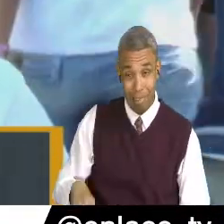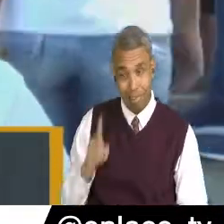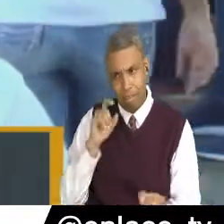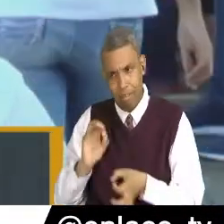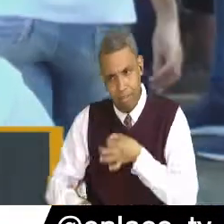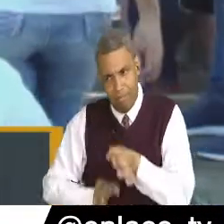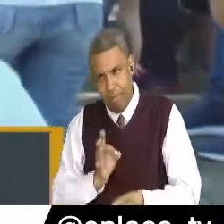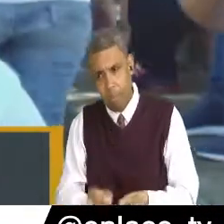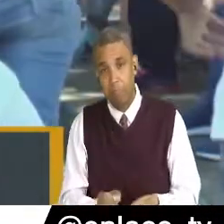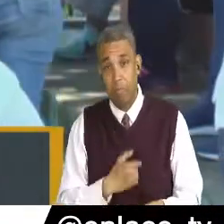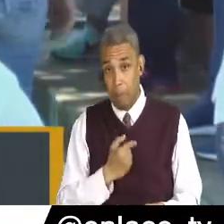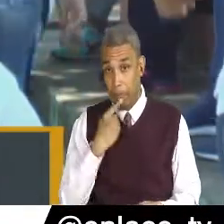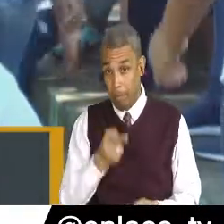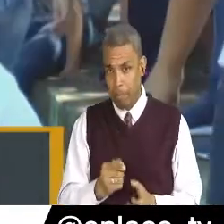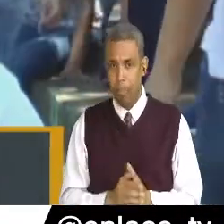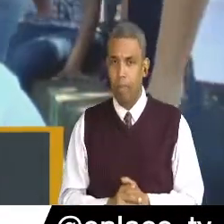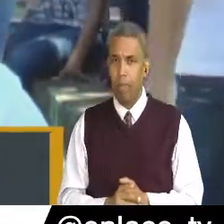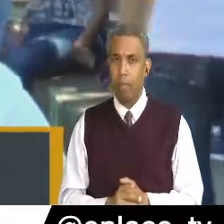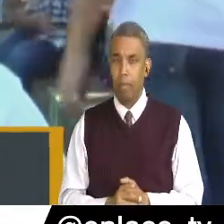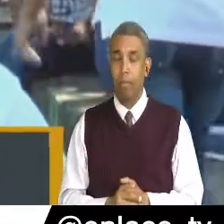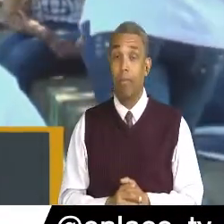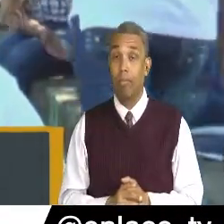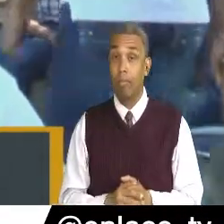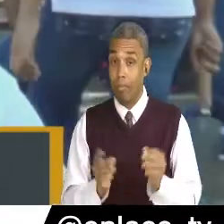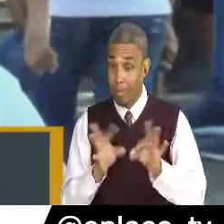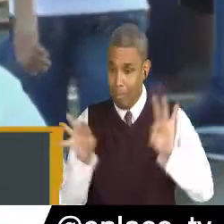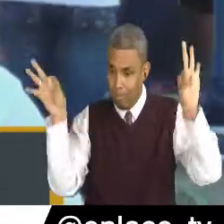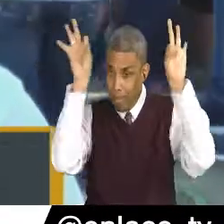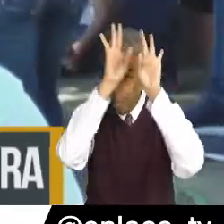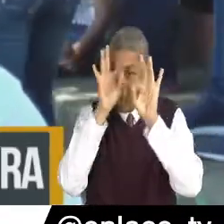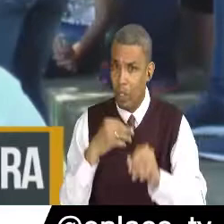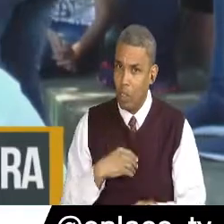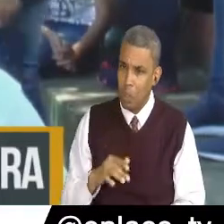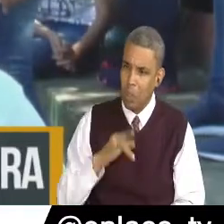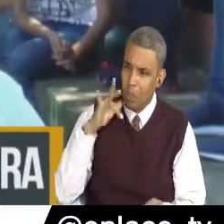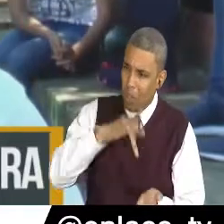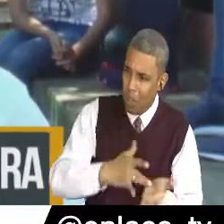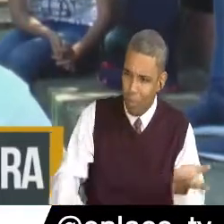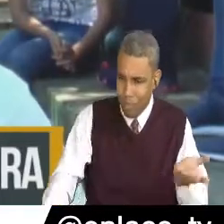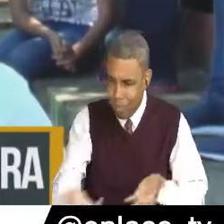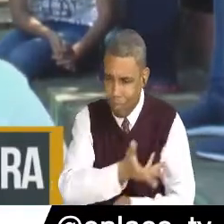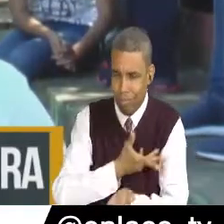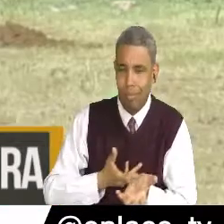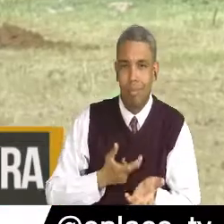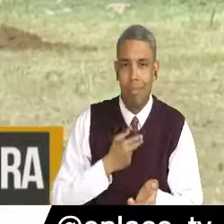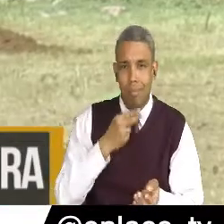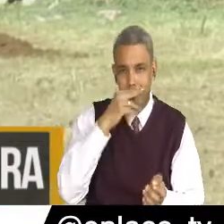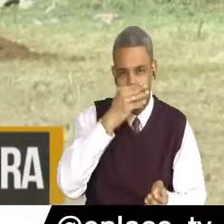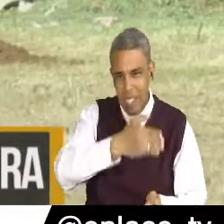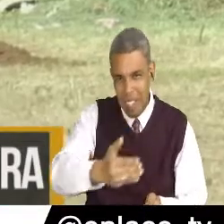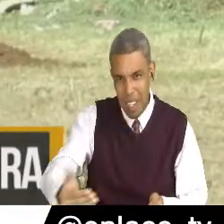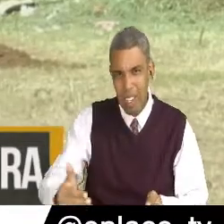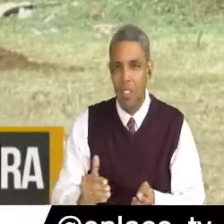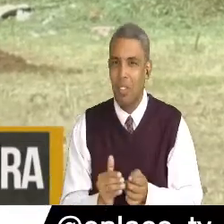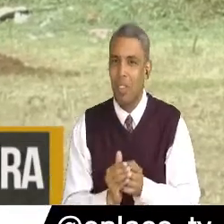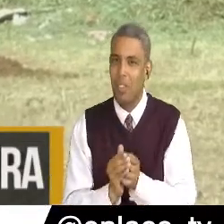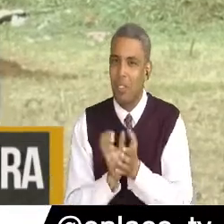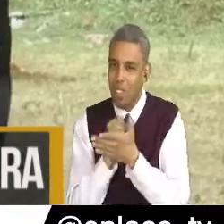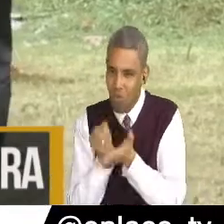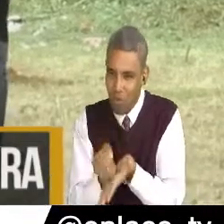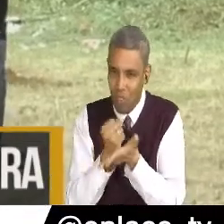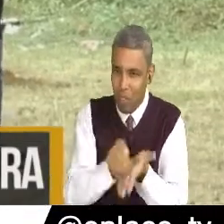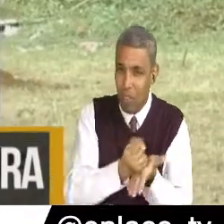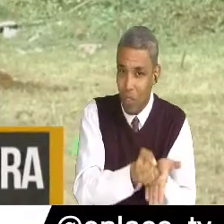para reencontrarnos en este escenario territorio de paz para nuestros niños, para nuestras niñas y pues ver en este